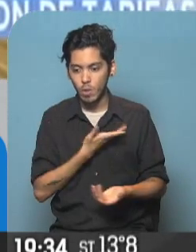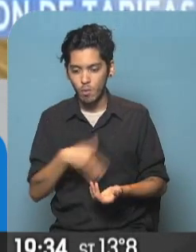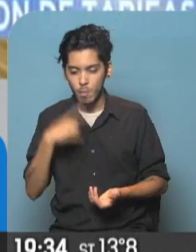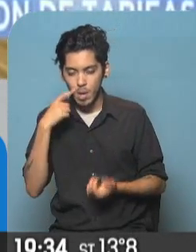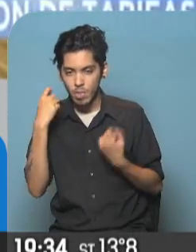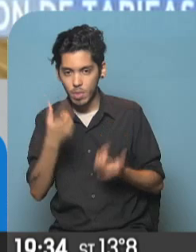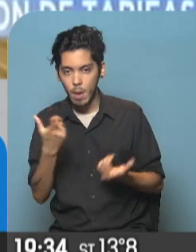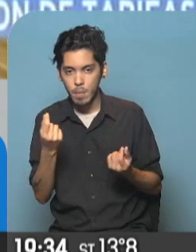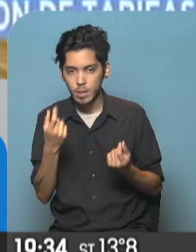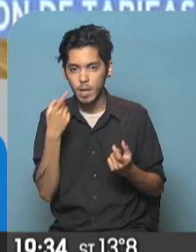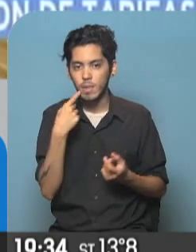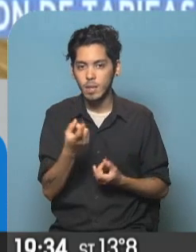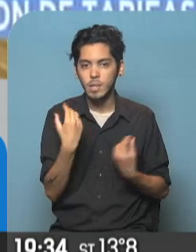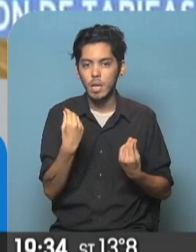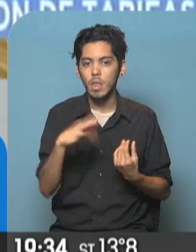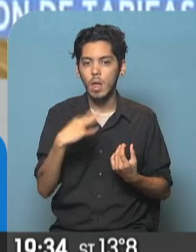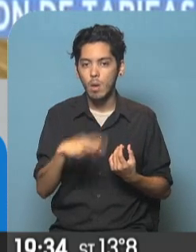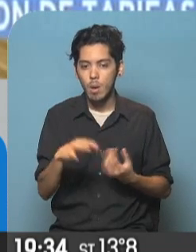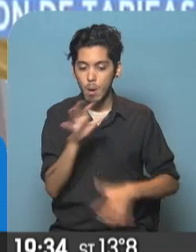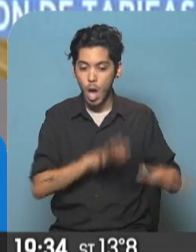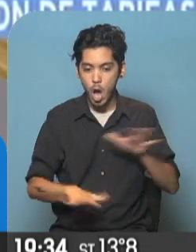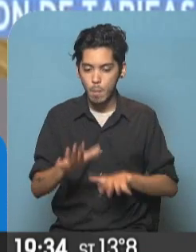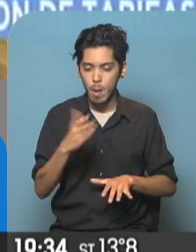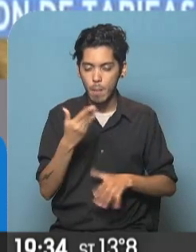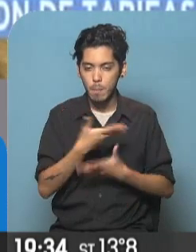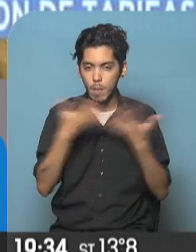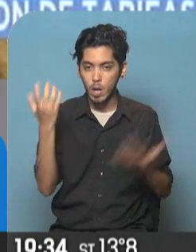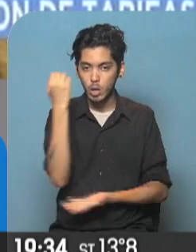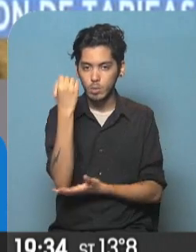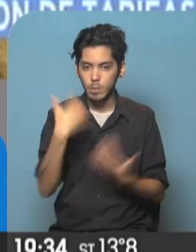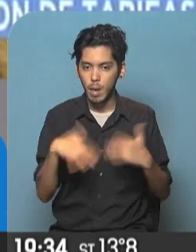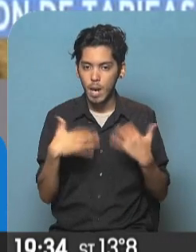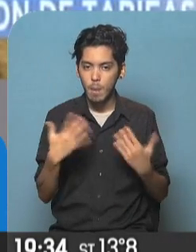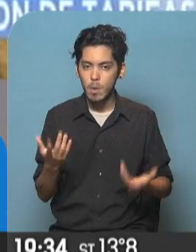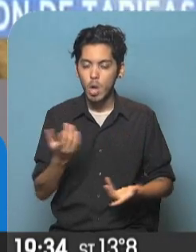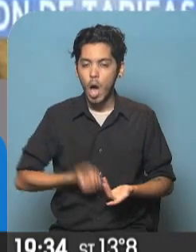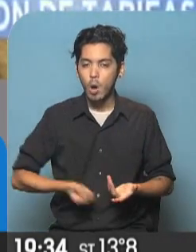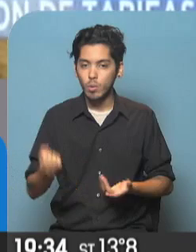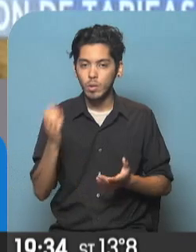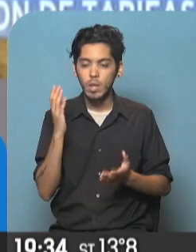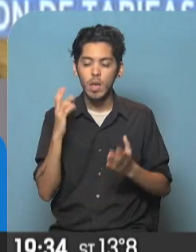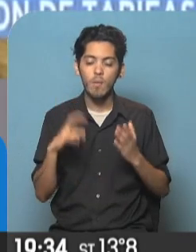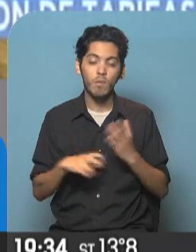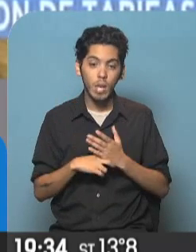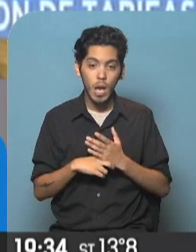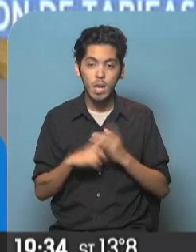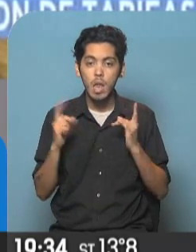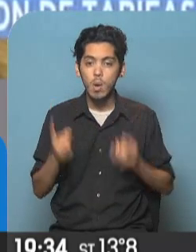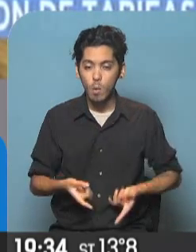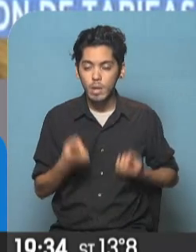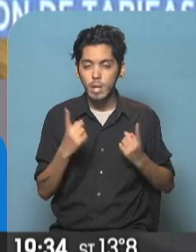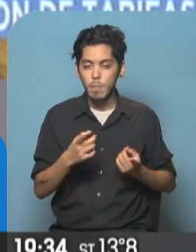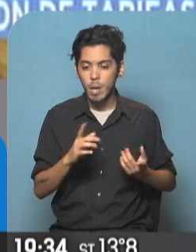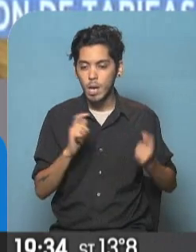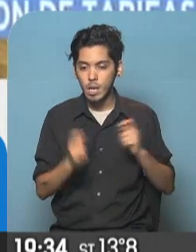plata te dice que tenés que acomodar la macroeconomía a acelerar el ajuste fiscal y en todo caso ir hacia un tipo de cambio